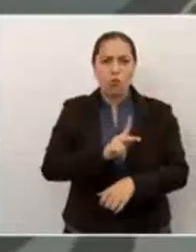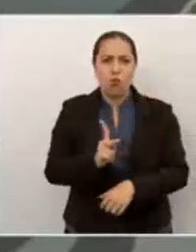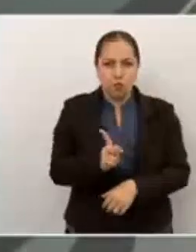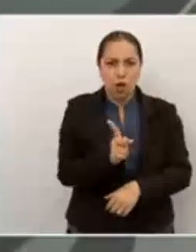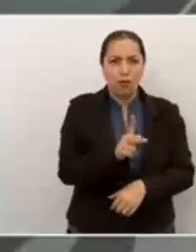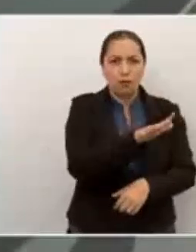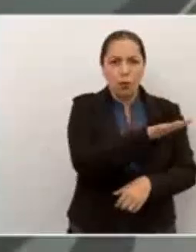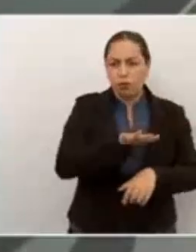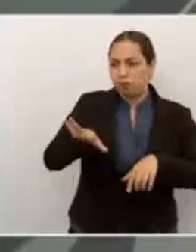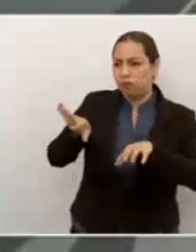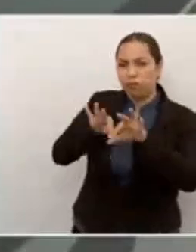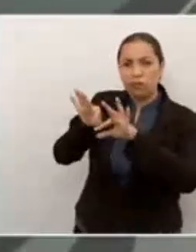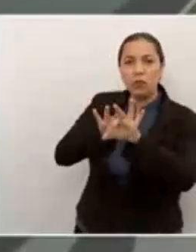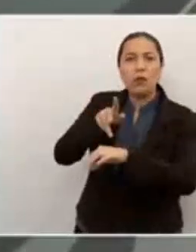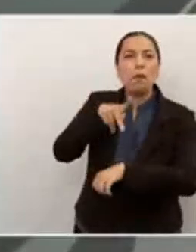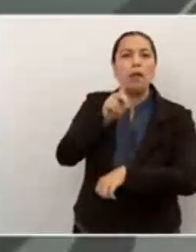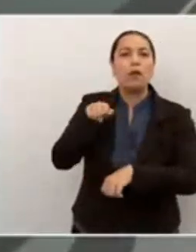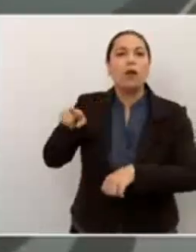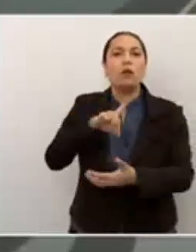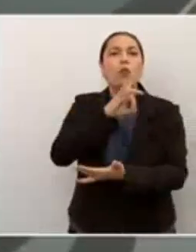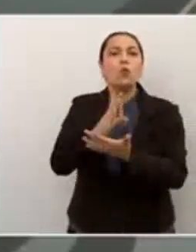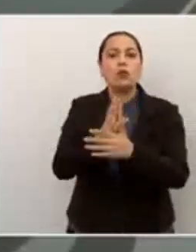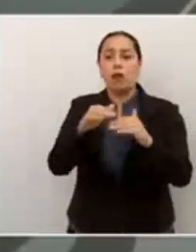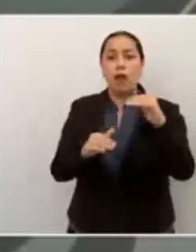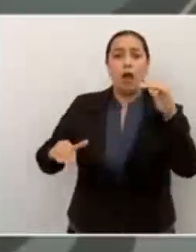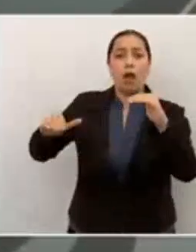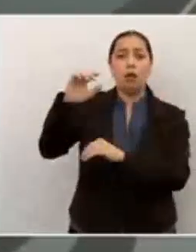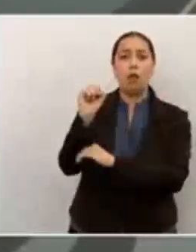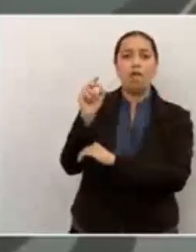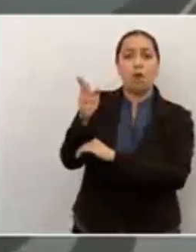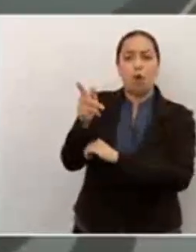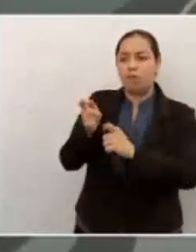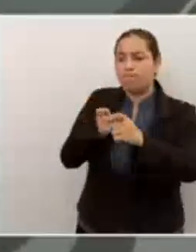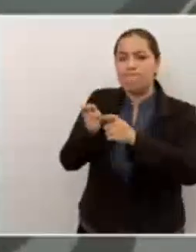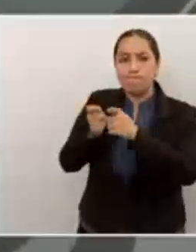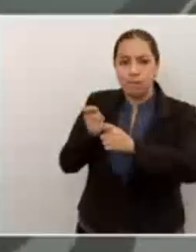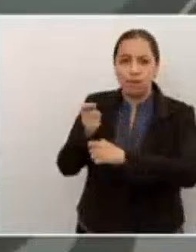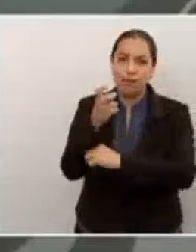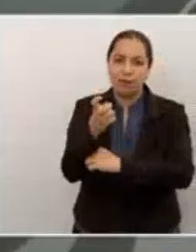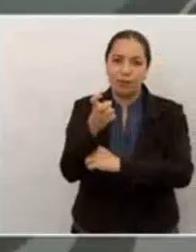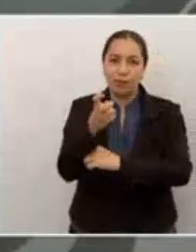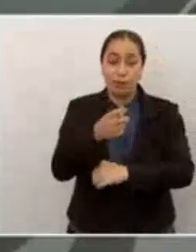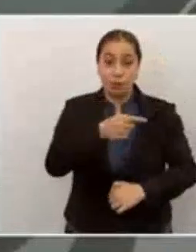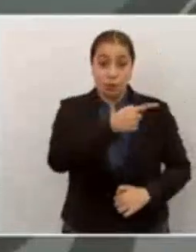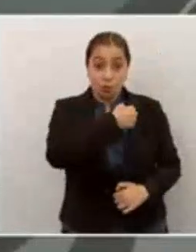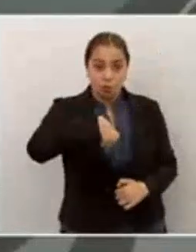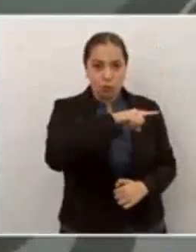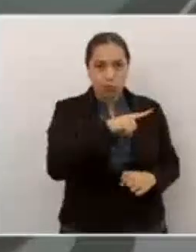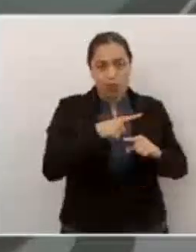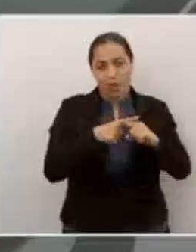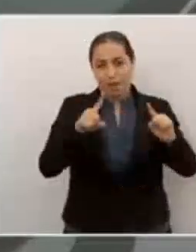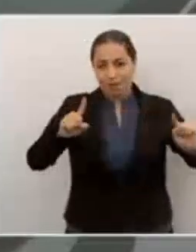gobernar para los de mero arriba. Y nosotros tenemos una característica que llegó